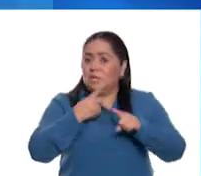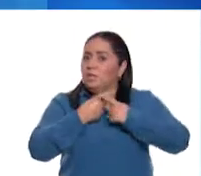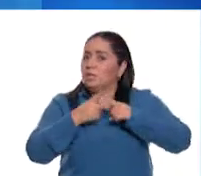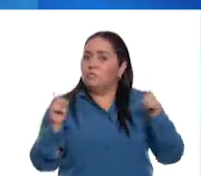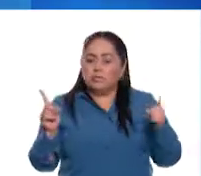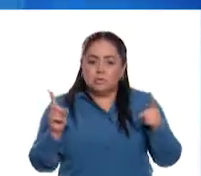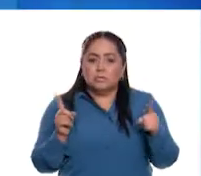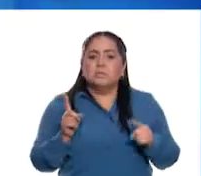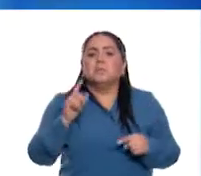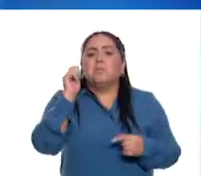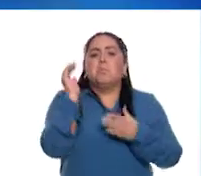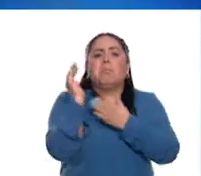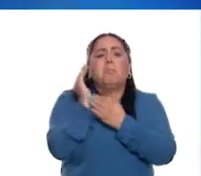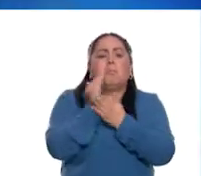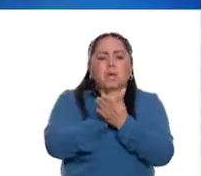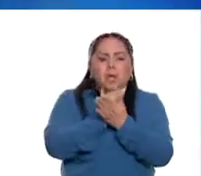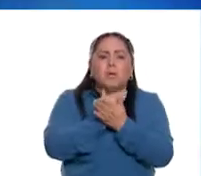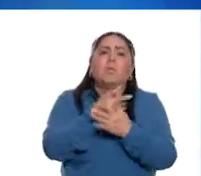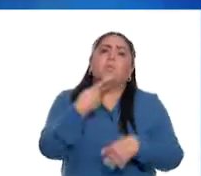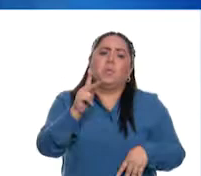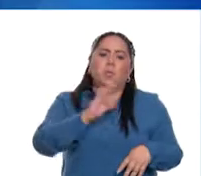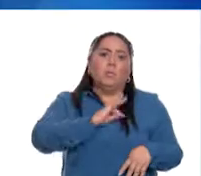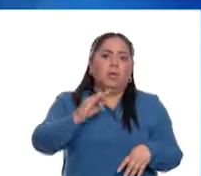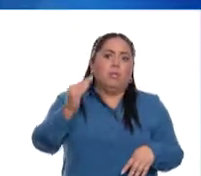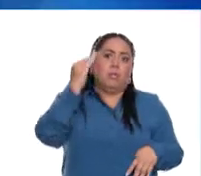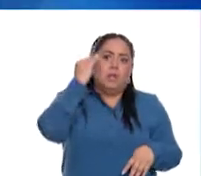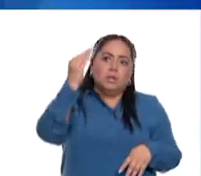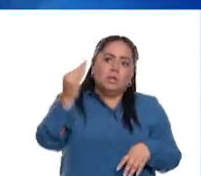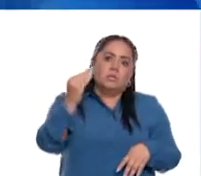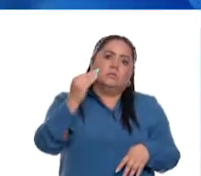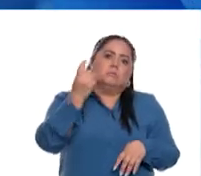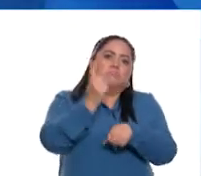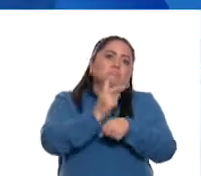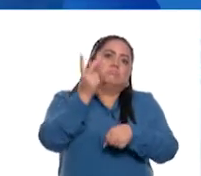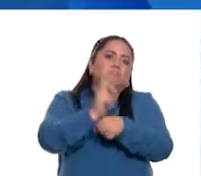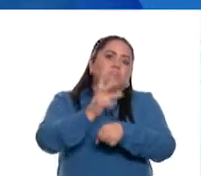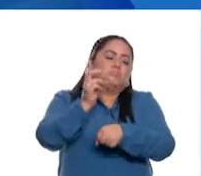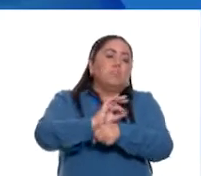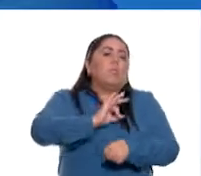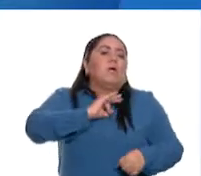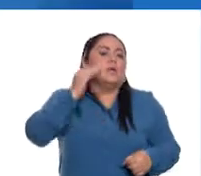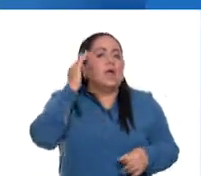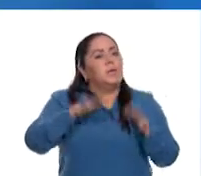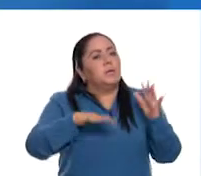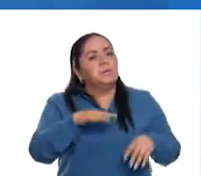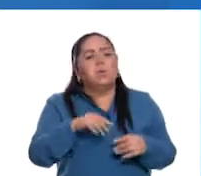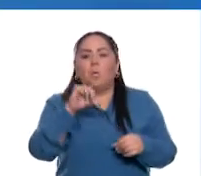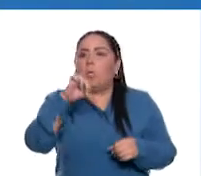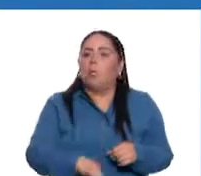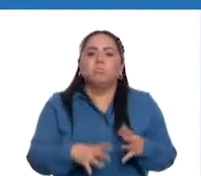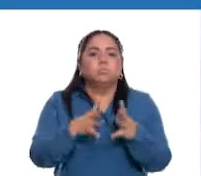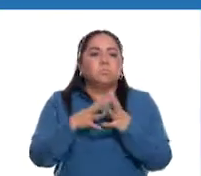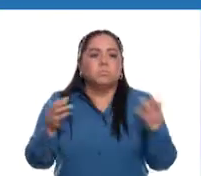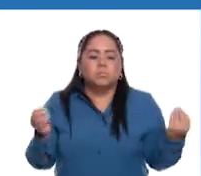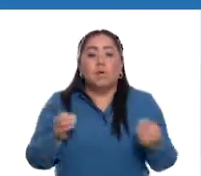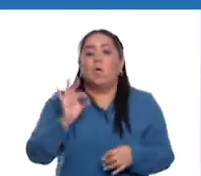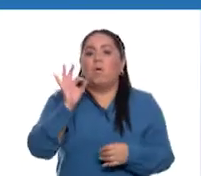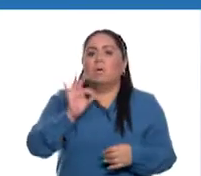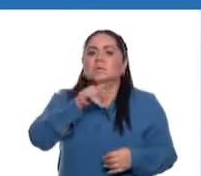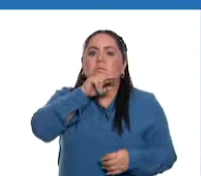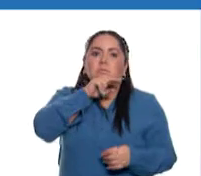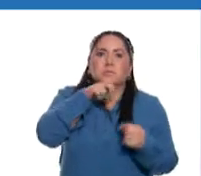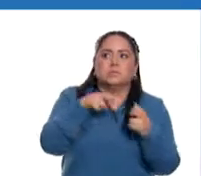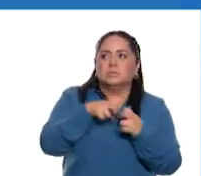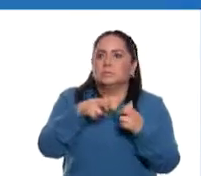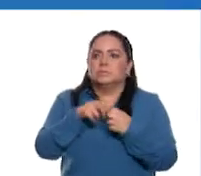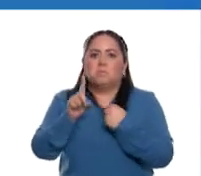revés. Son menos intensos, pero pueden durar mucho tiempo, incluso varios días. Por ejemplo, sentirse preocupado